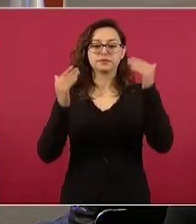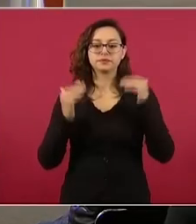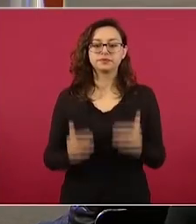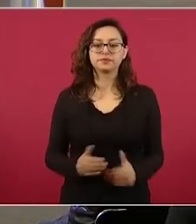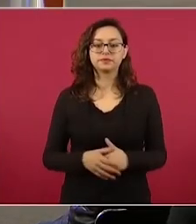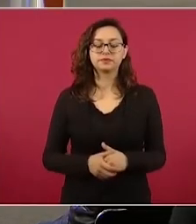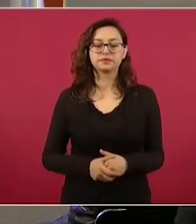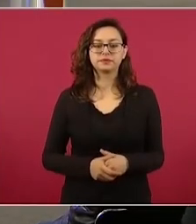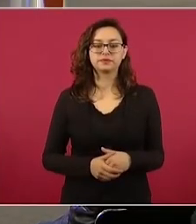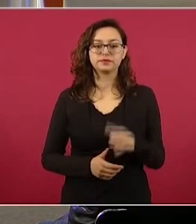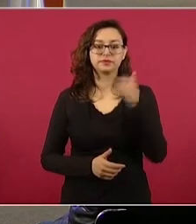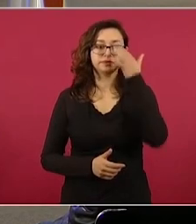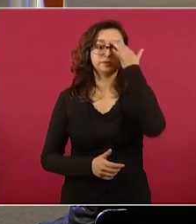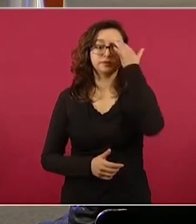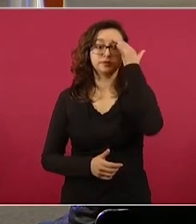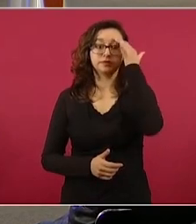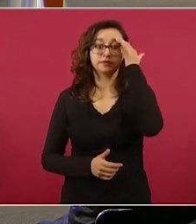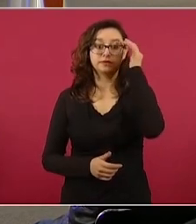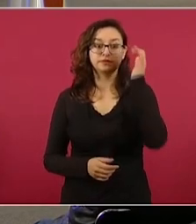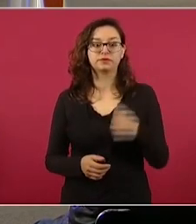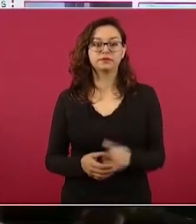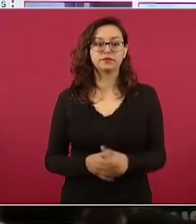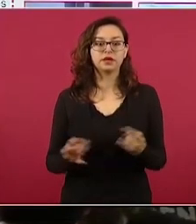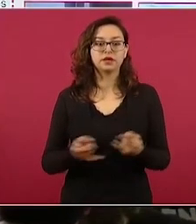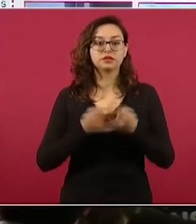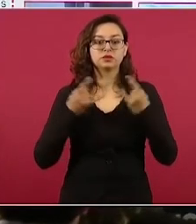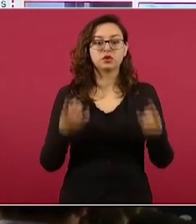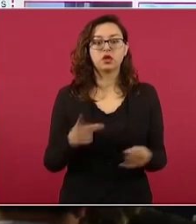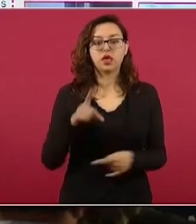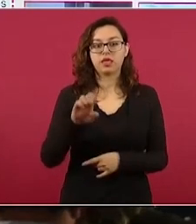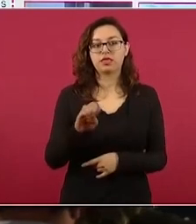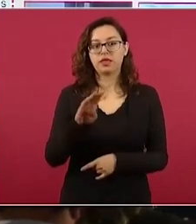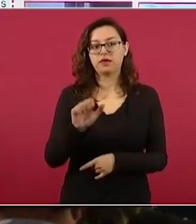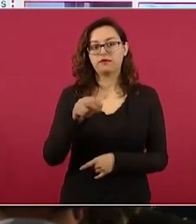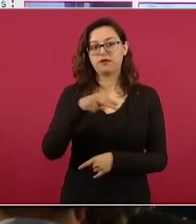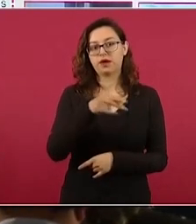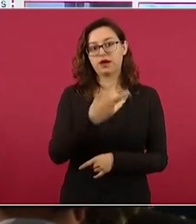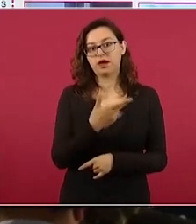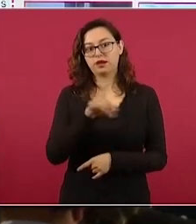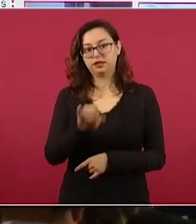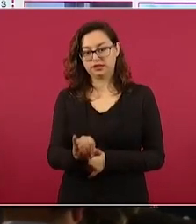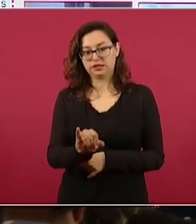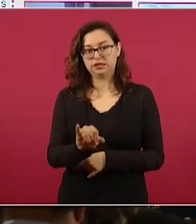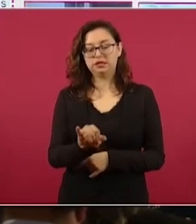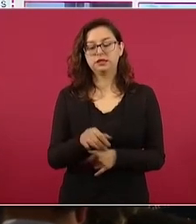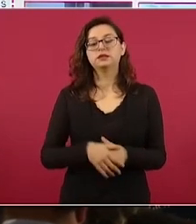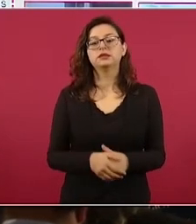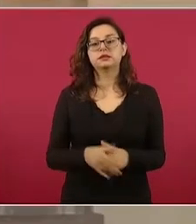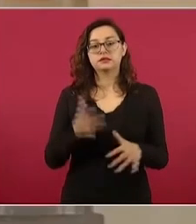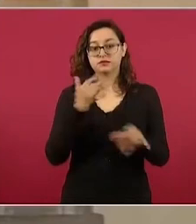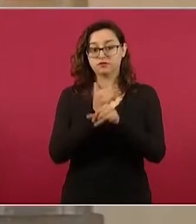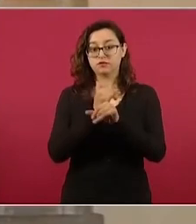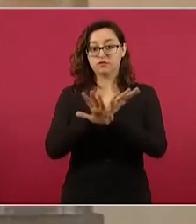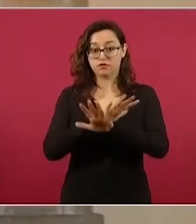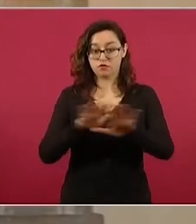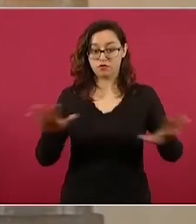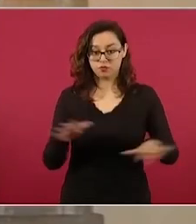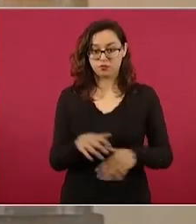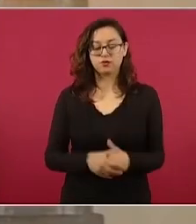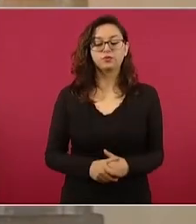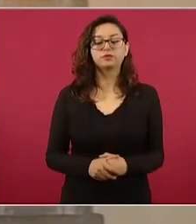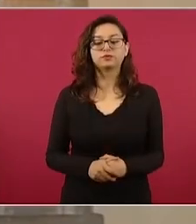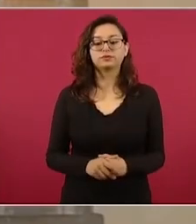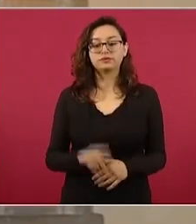Con relación al caso de Devan y Susana Escobar Basaldúa, informar que el día de mañana, 15 de